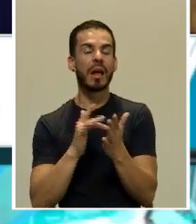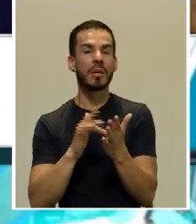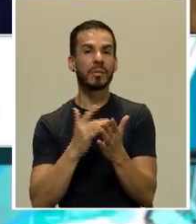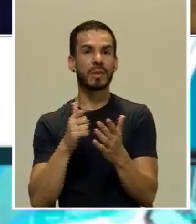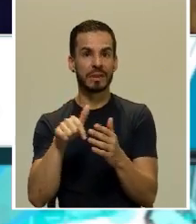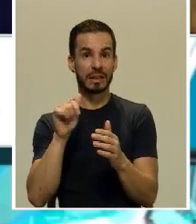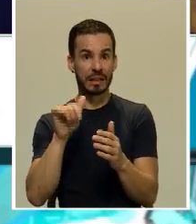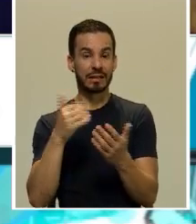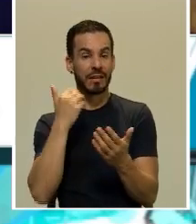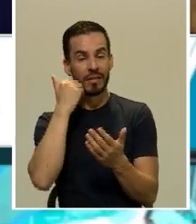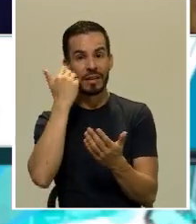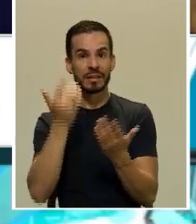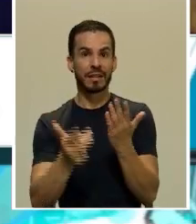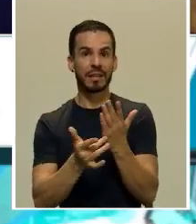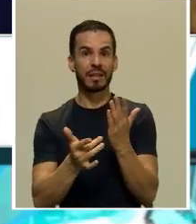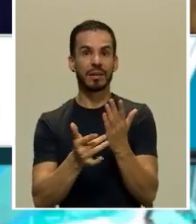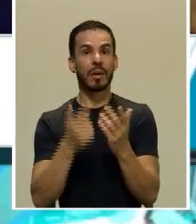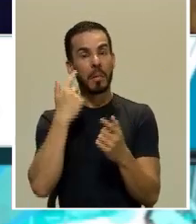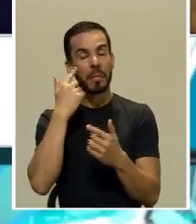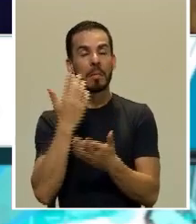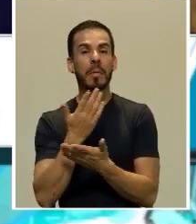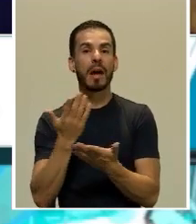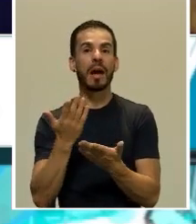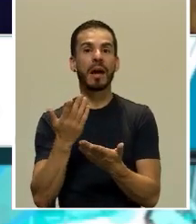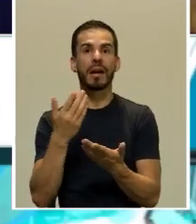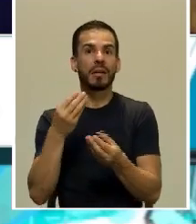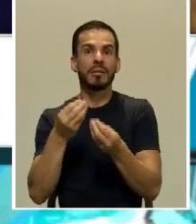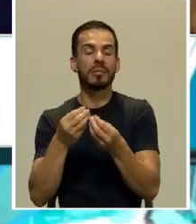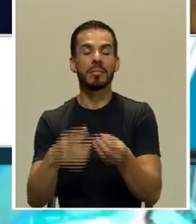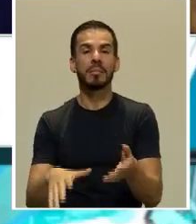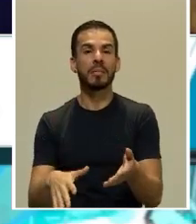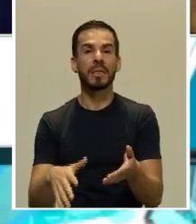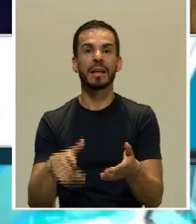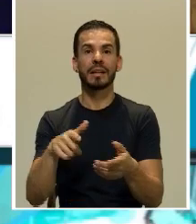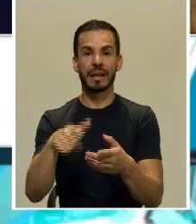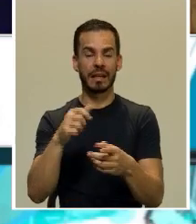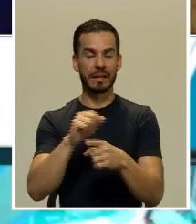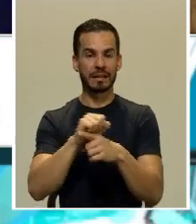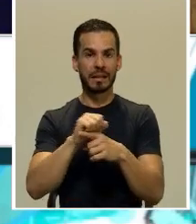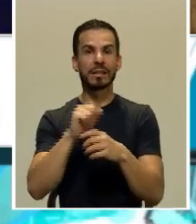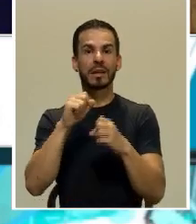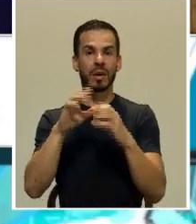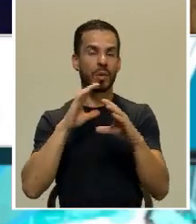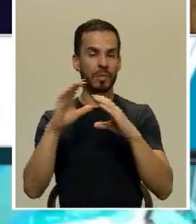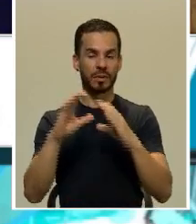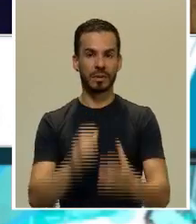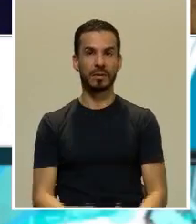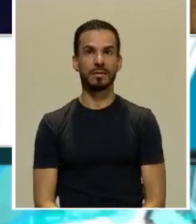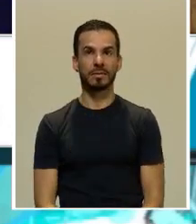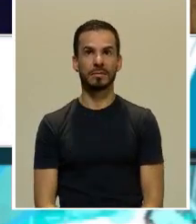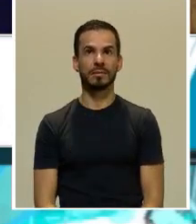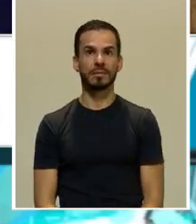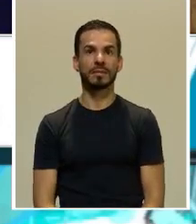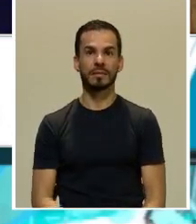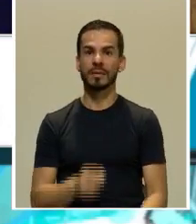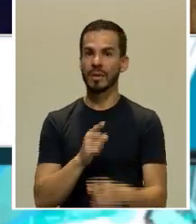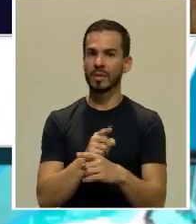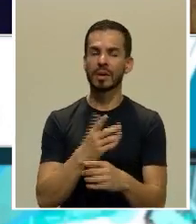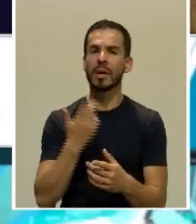aprovechar esta facilidad tecnológica para no perder este ejercicio de comunicación.